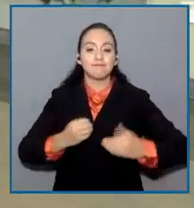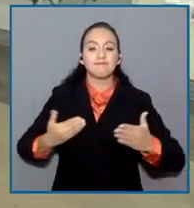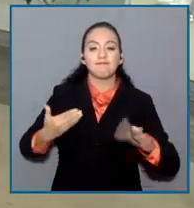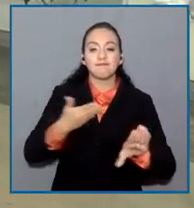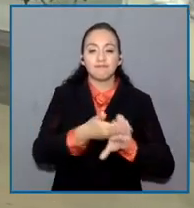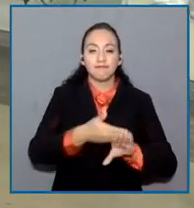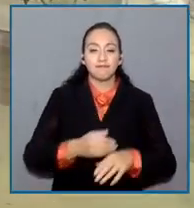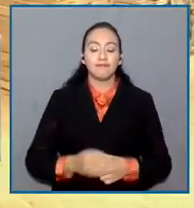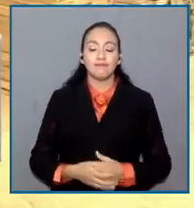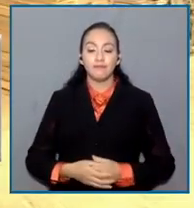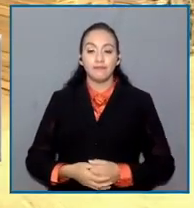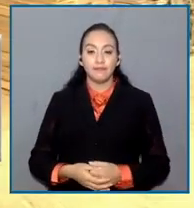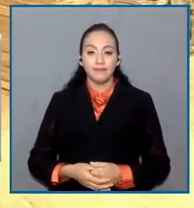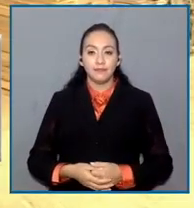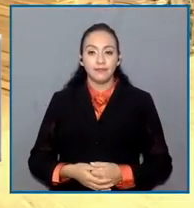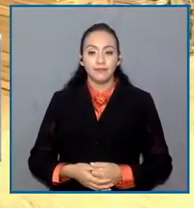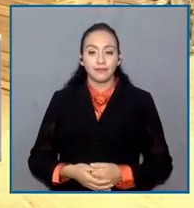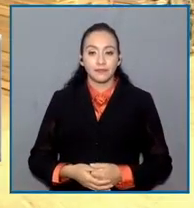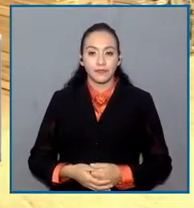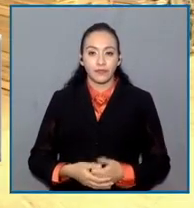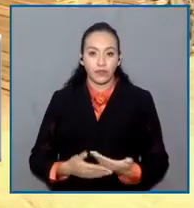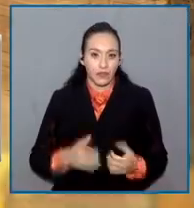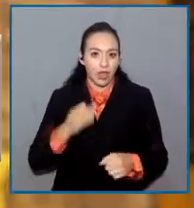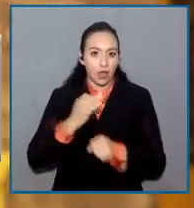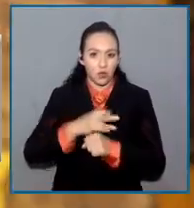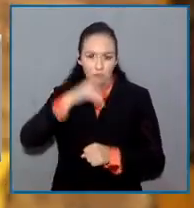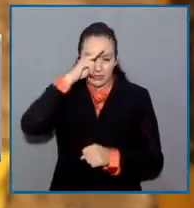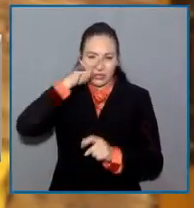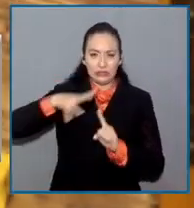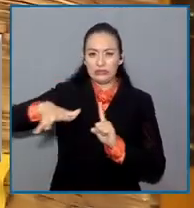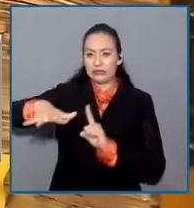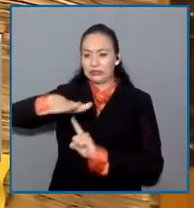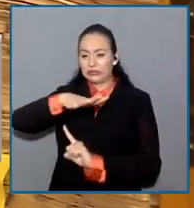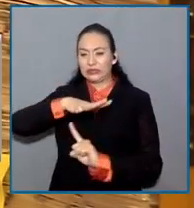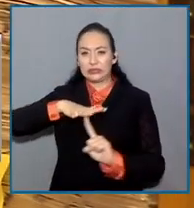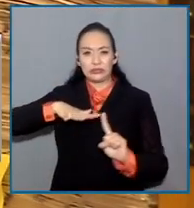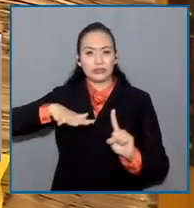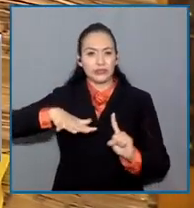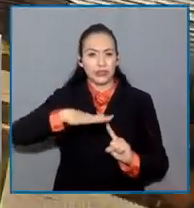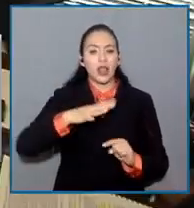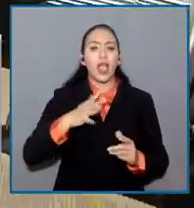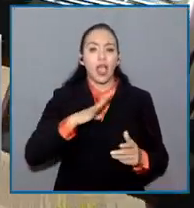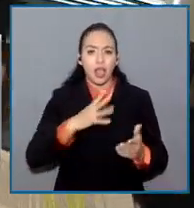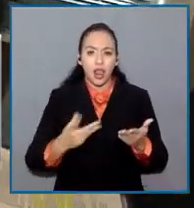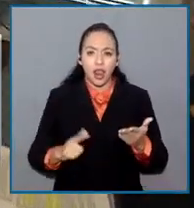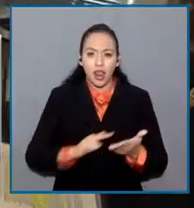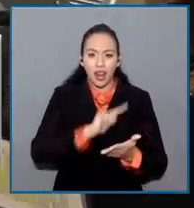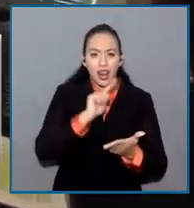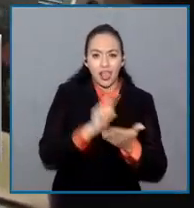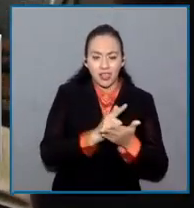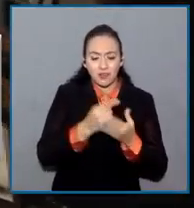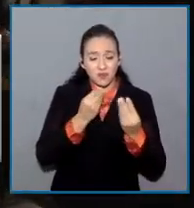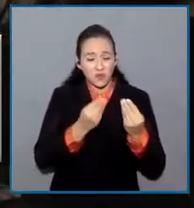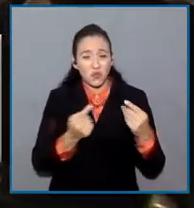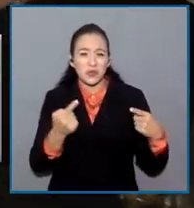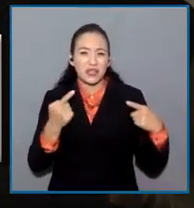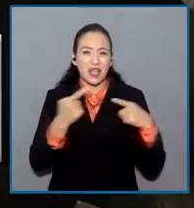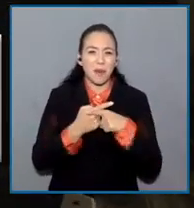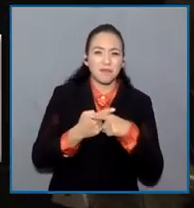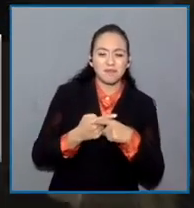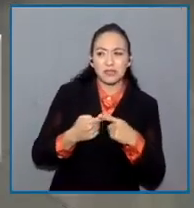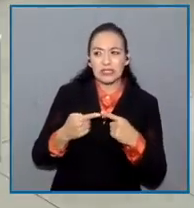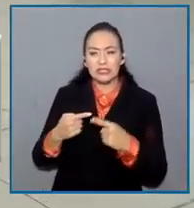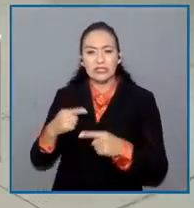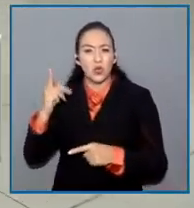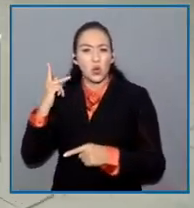El contexto actual en el país, donde se están elaborando leyes que se controvierten en tribunales y actores políticos que llaman al